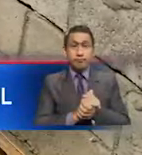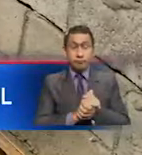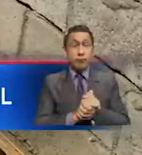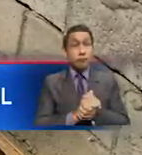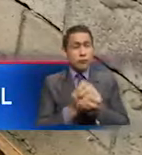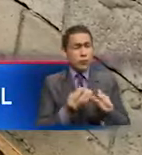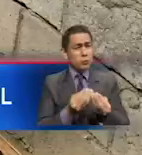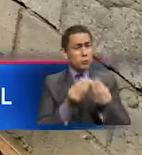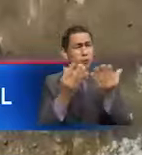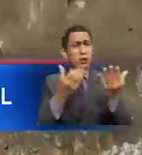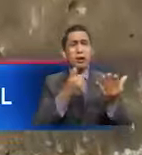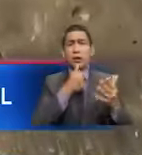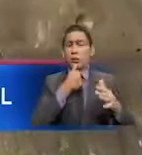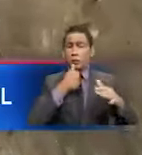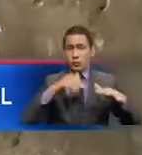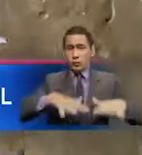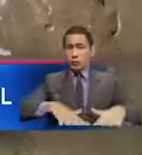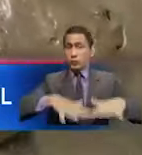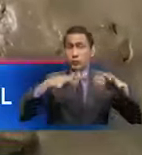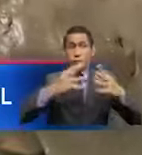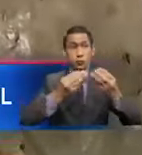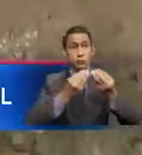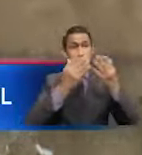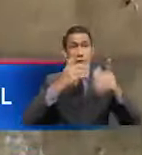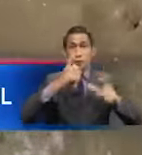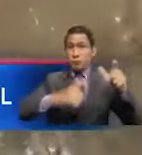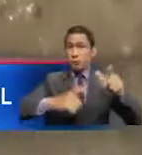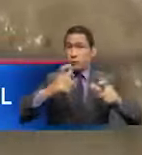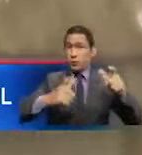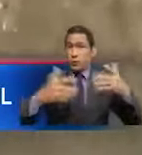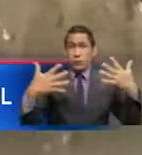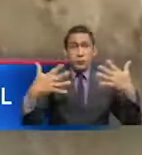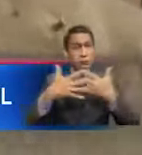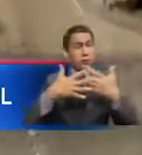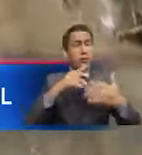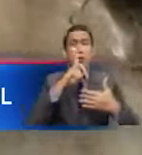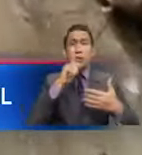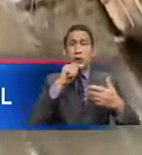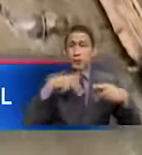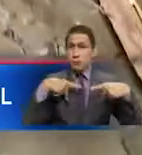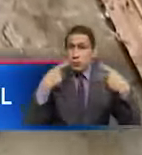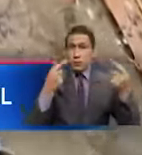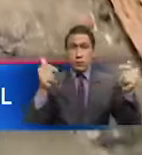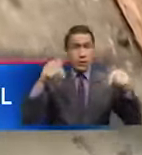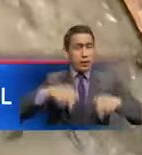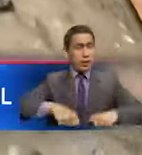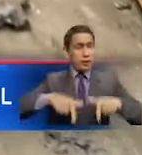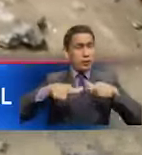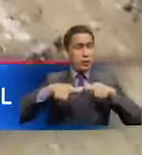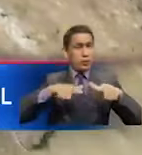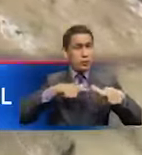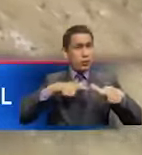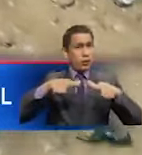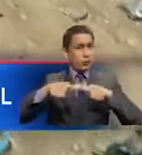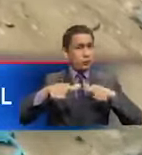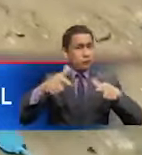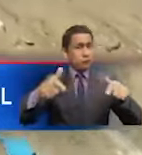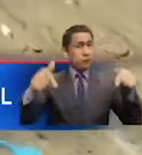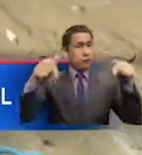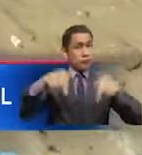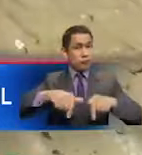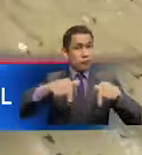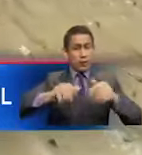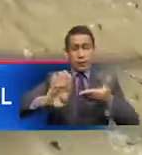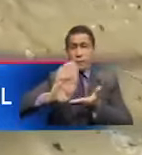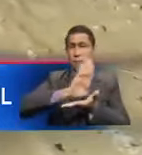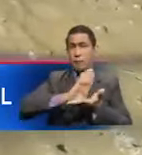superó el metro y esto por supuesto llenó de pánico y de mucho terror a quienes viven en este sector, el sector conocido como La